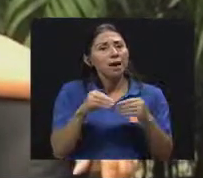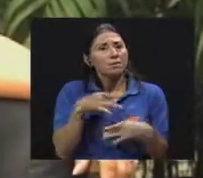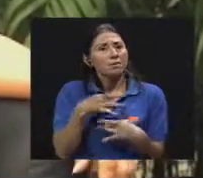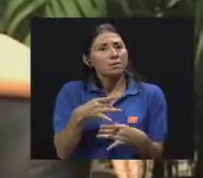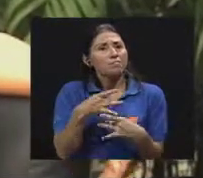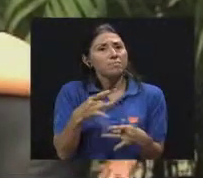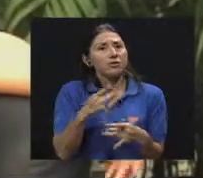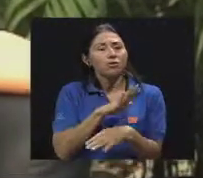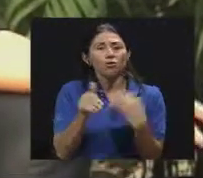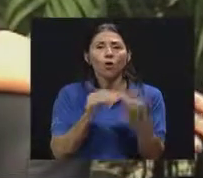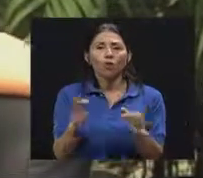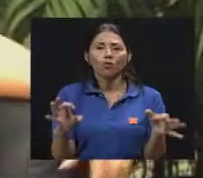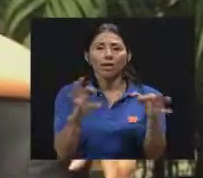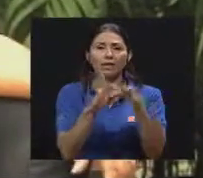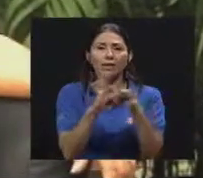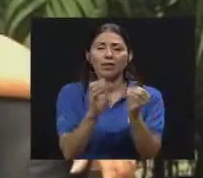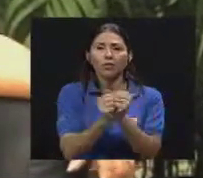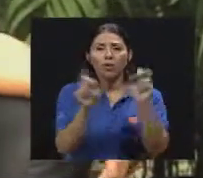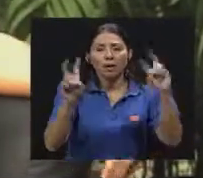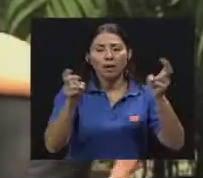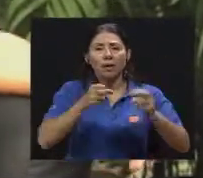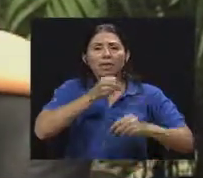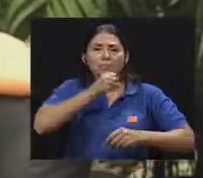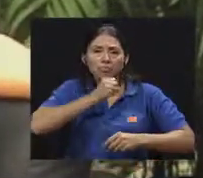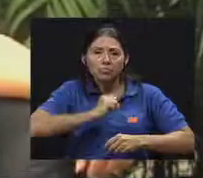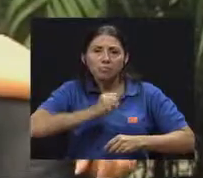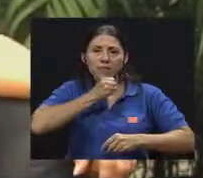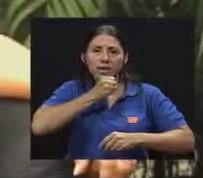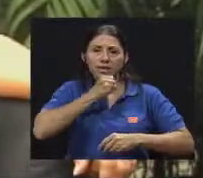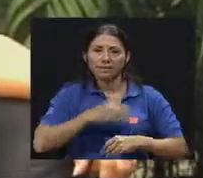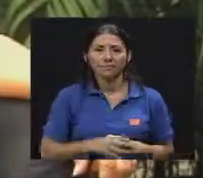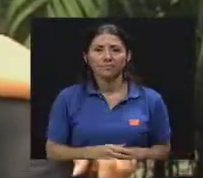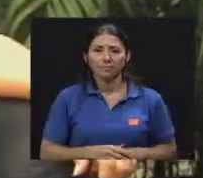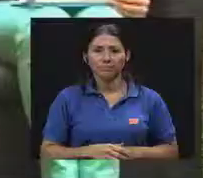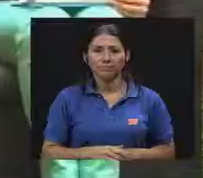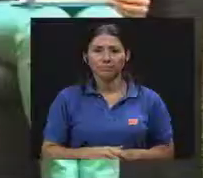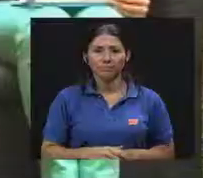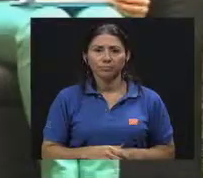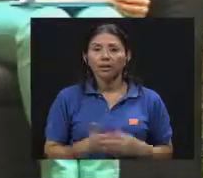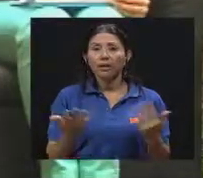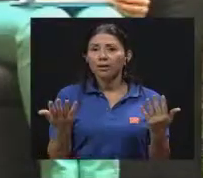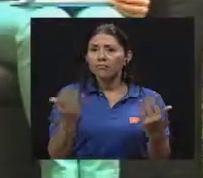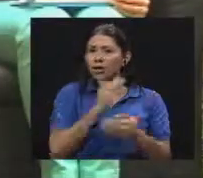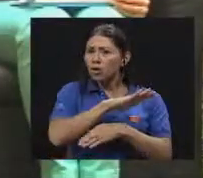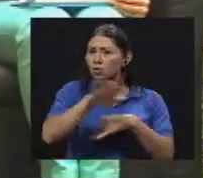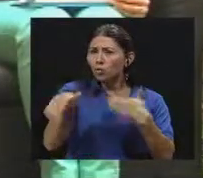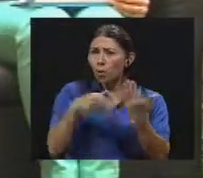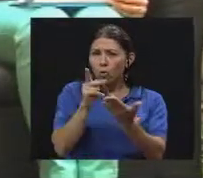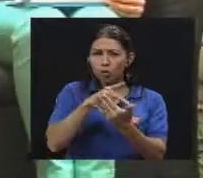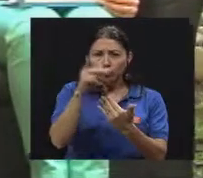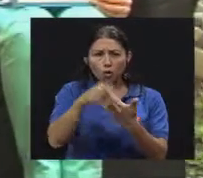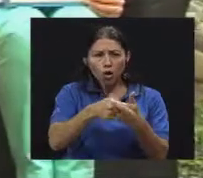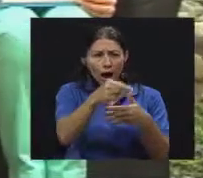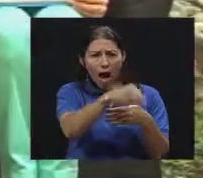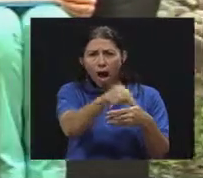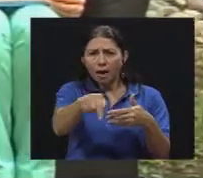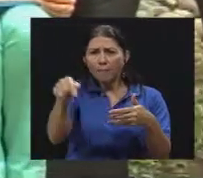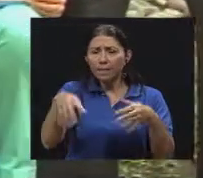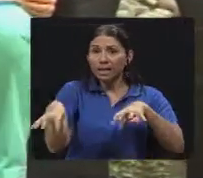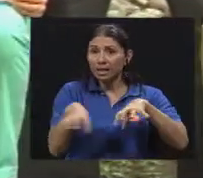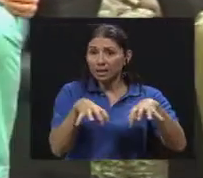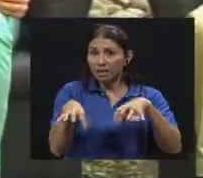en todo lo que tiene que ver con el tema de envejecimiento y de vejez. Y son todos los programas, estas